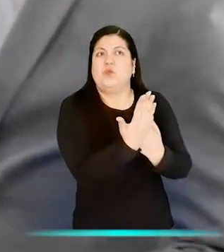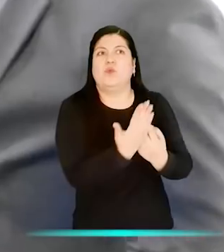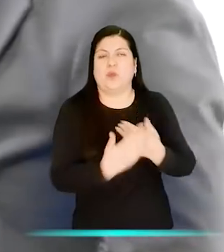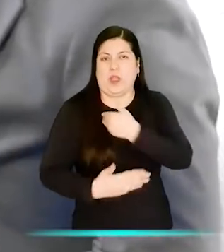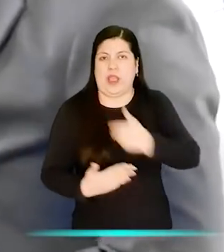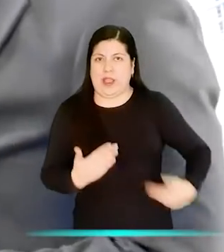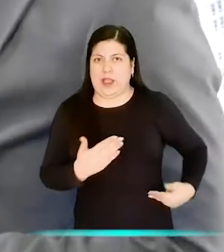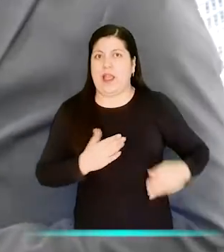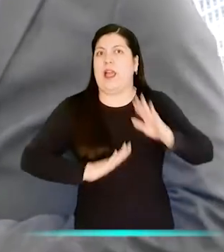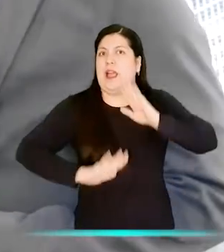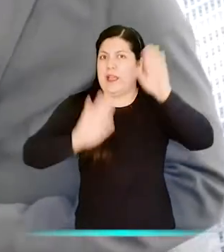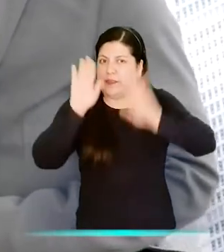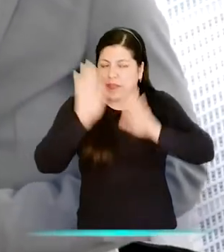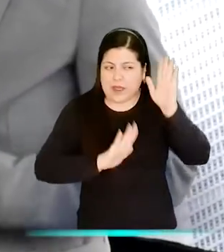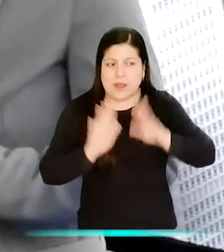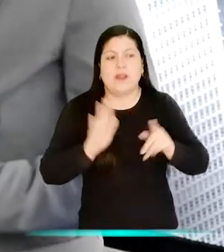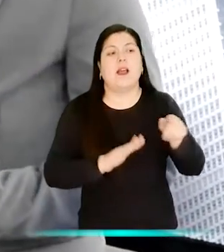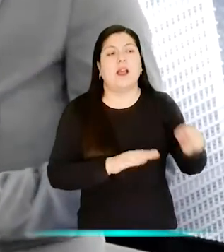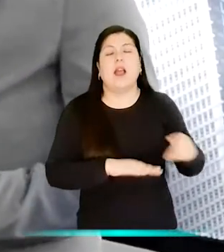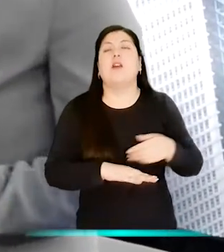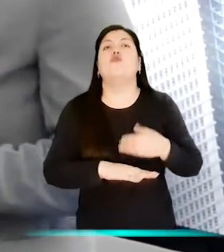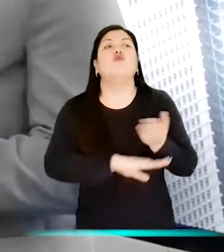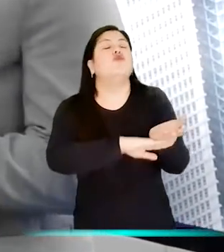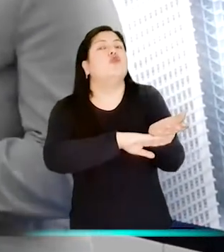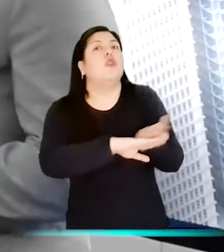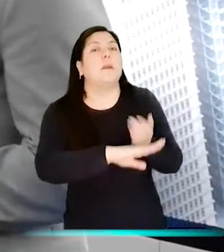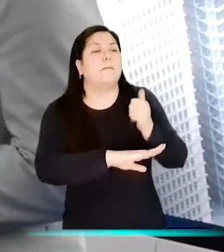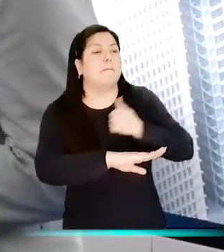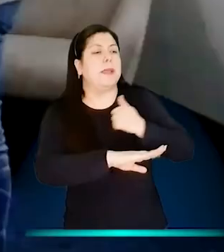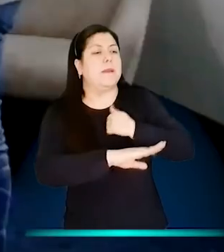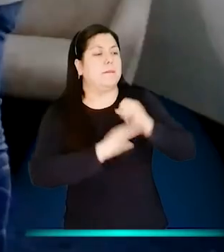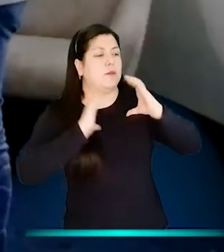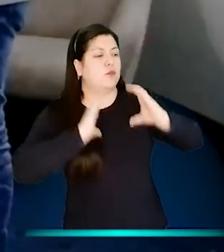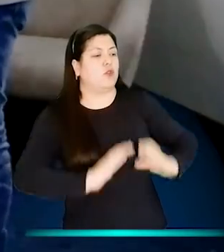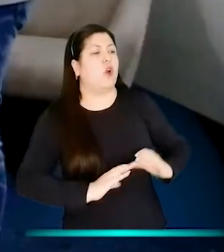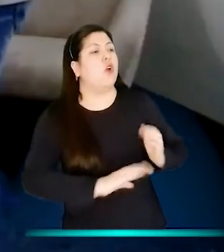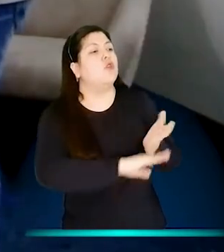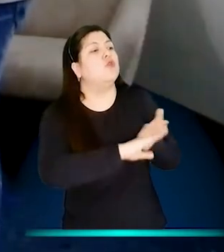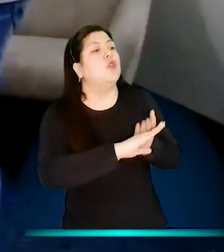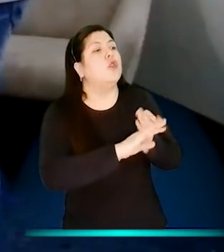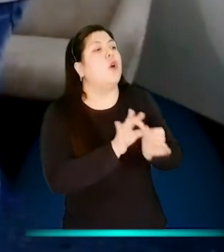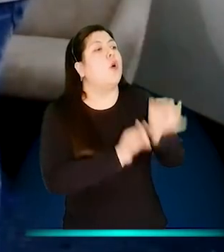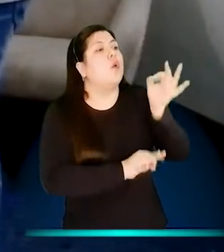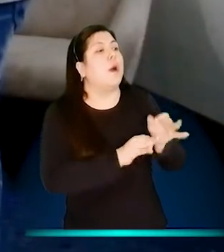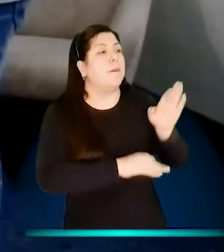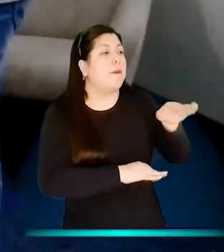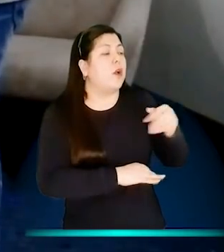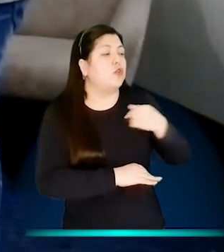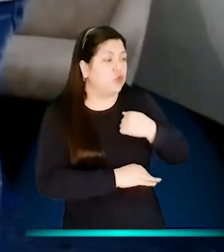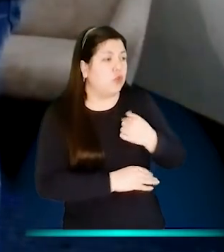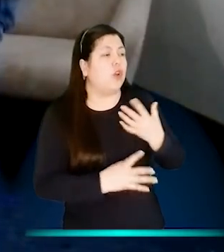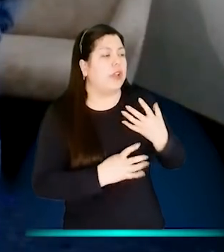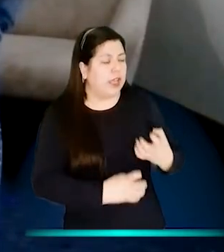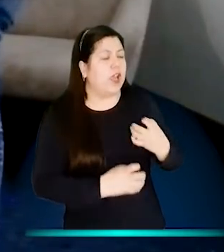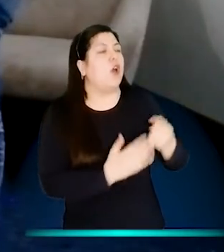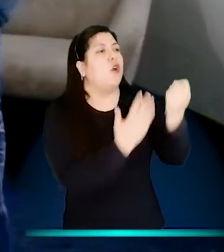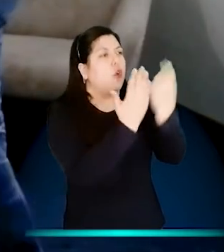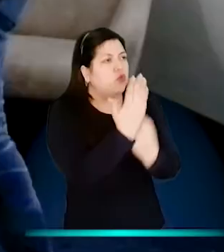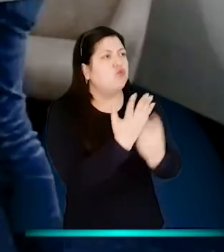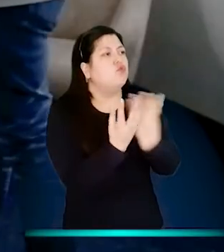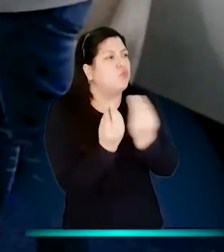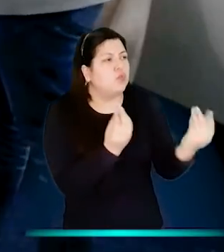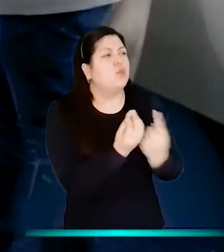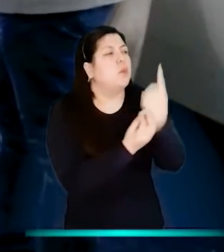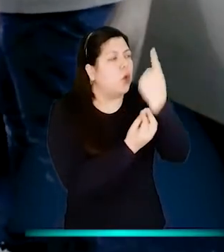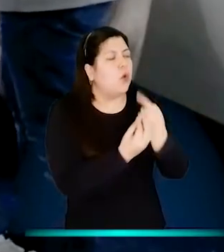anteriormente. La consulta directamente a ruego, como ya se expresó, donde es el elector quien le dice al jurado de votación que desea votar